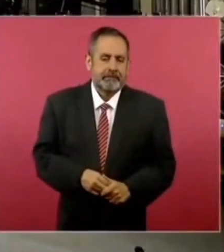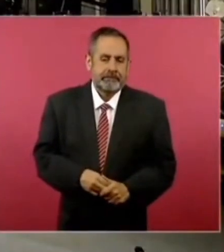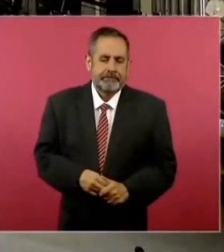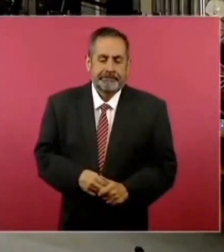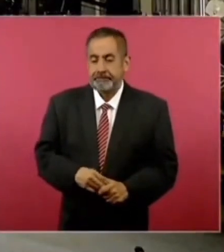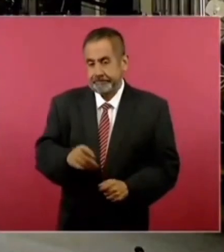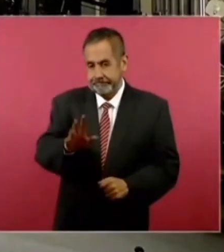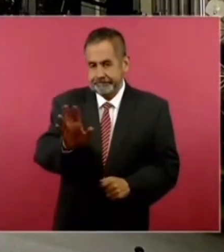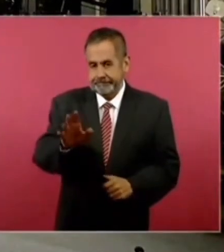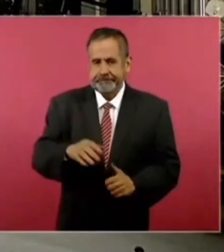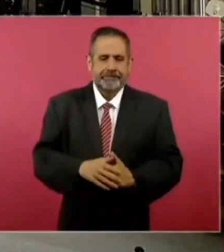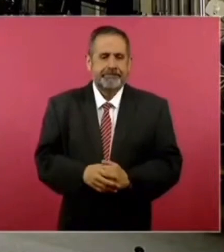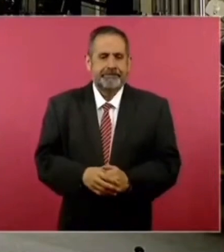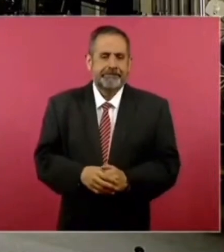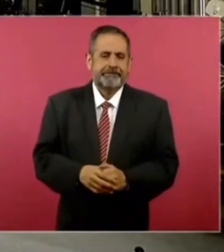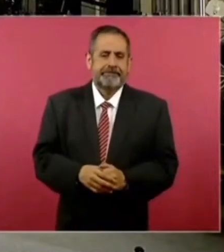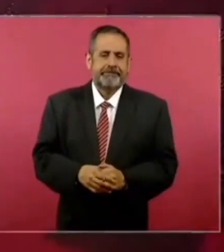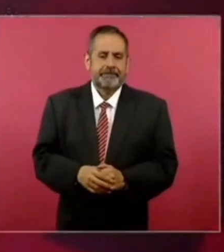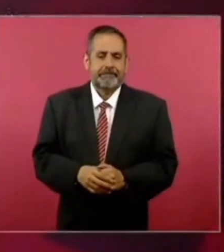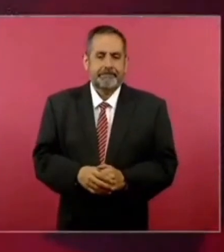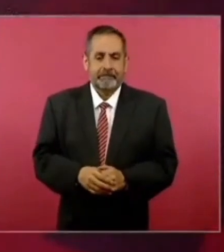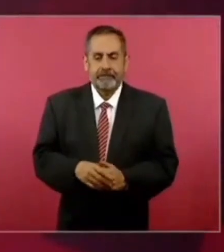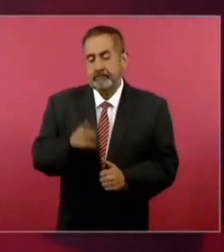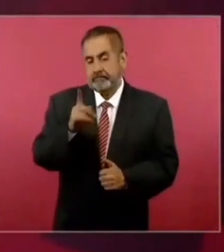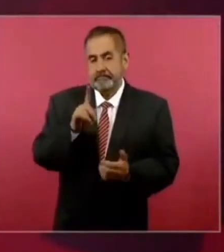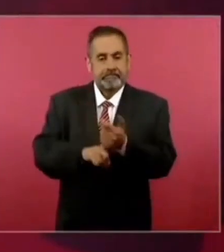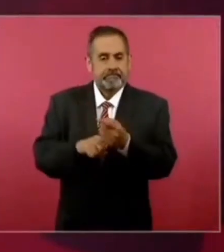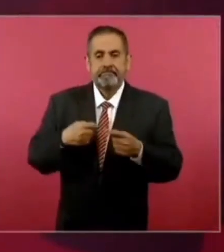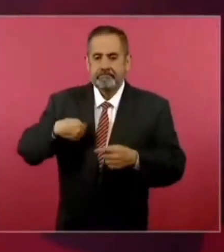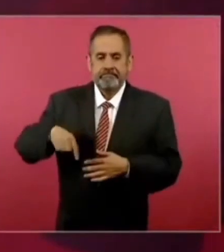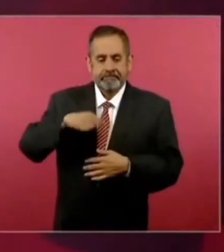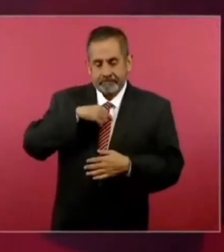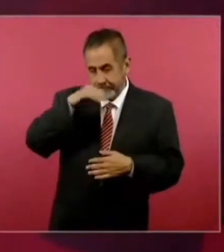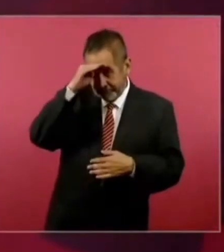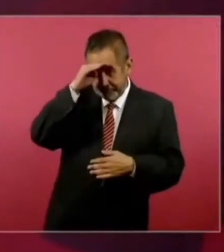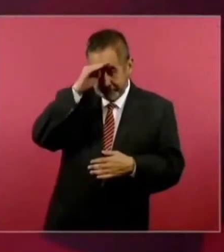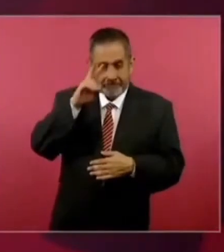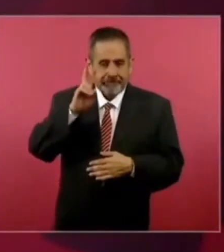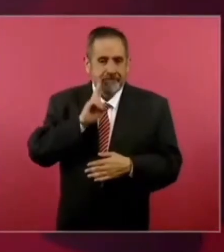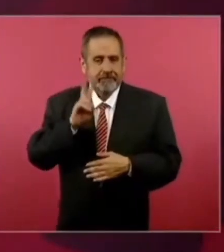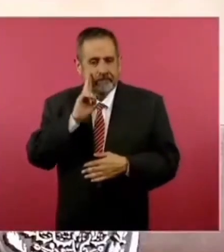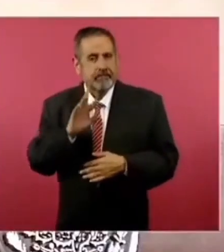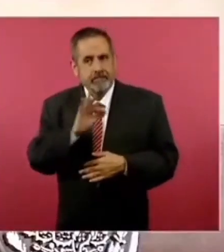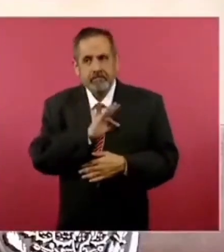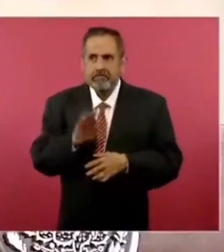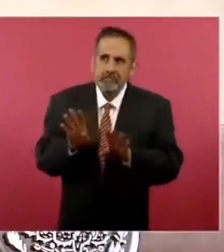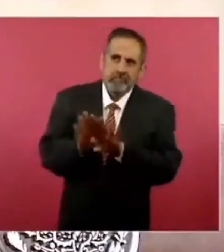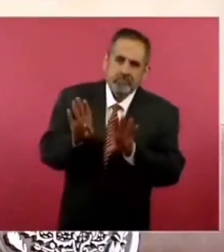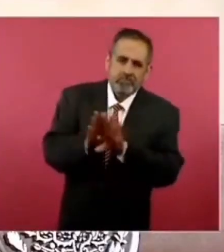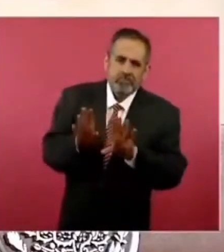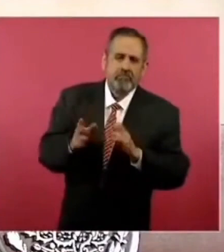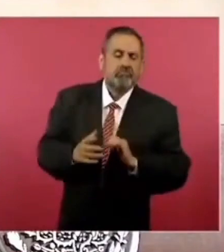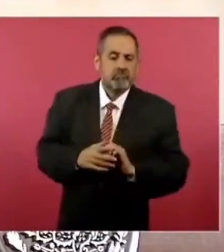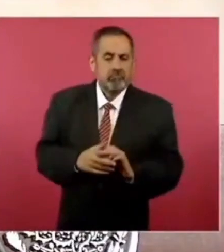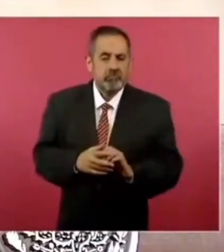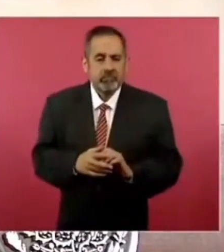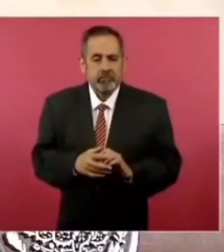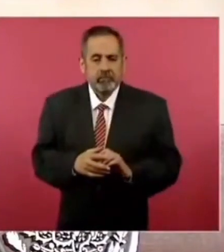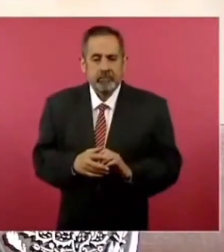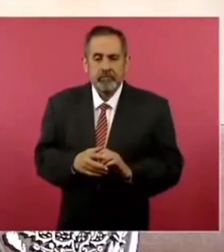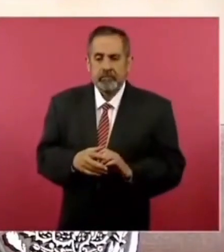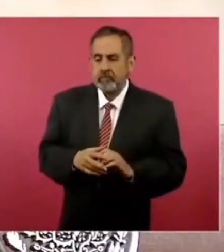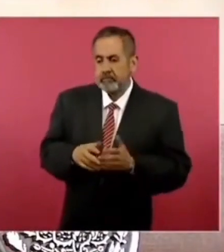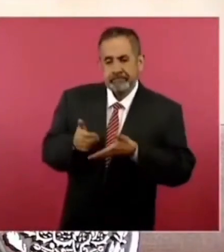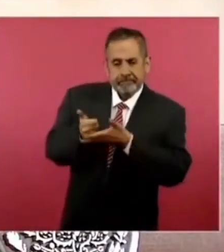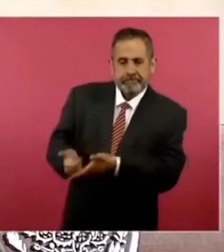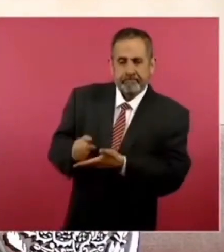no, no, pero sí estamos buscando la manera de que se ayude a